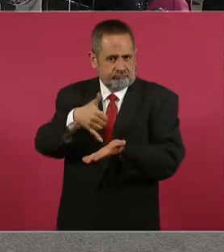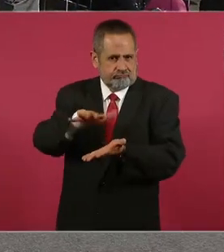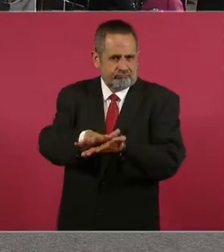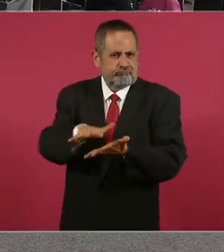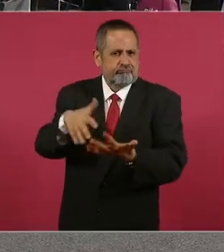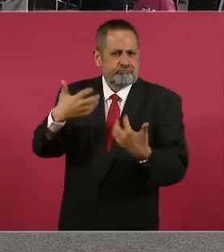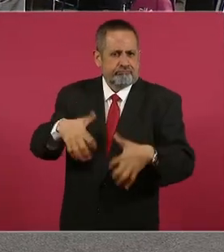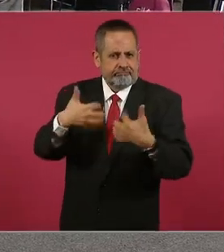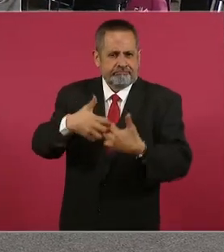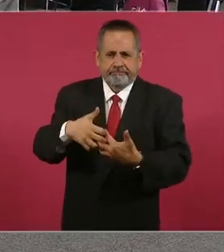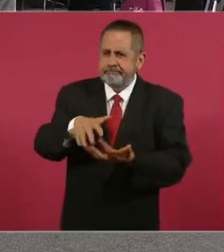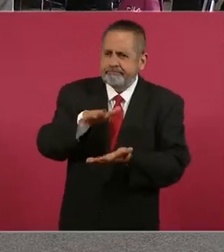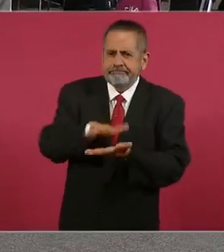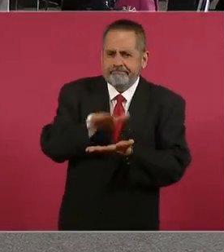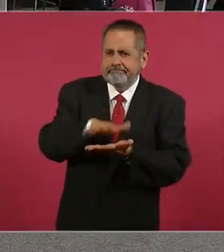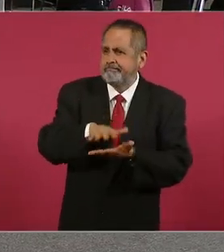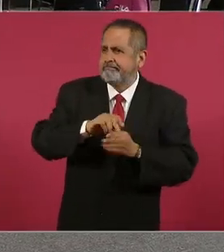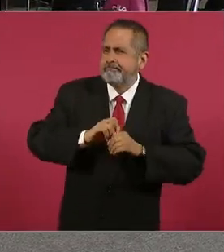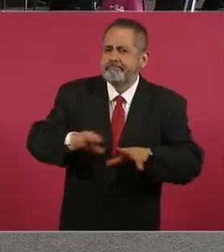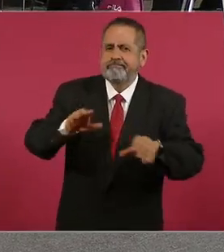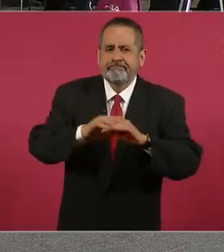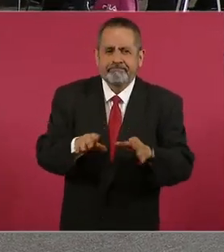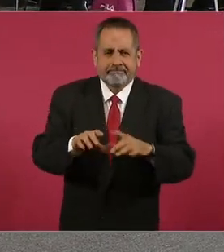que empieza a salir Regeneración